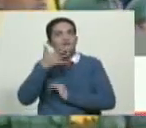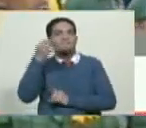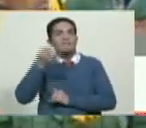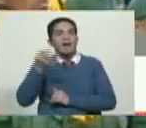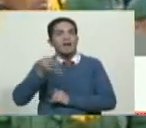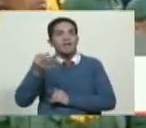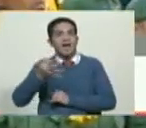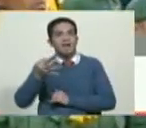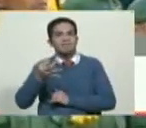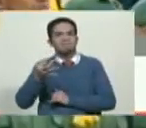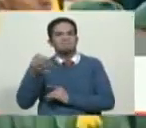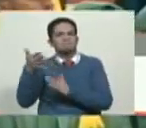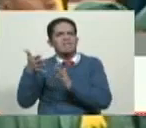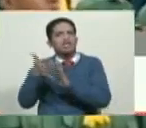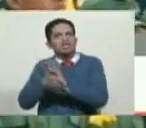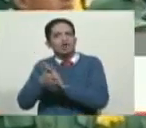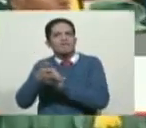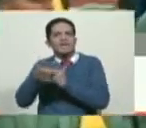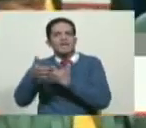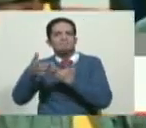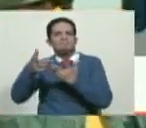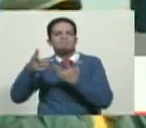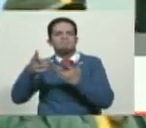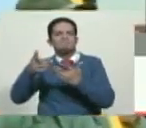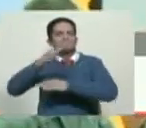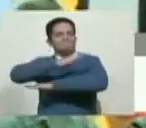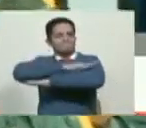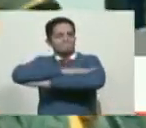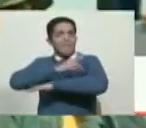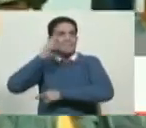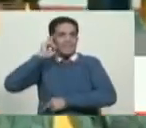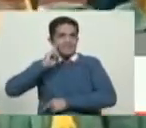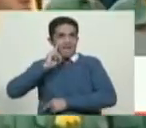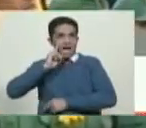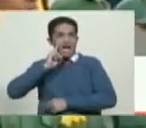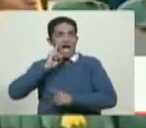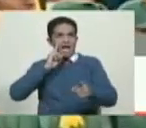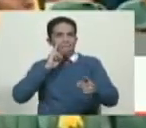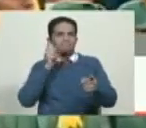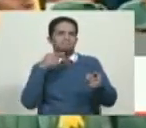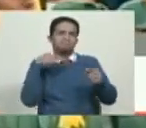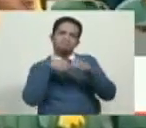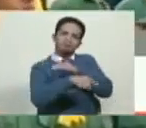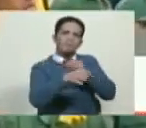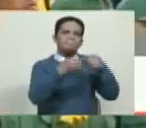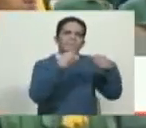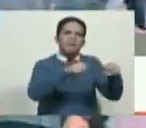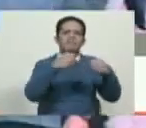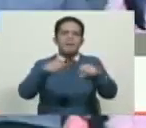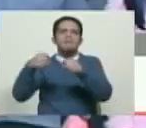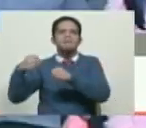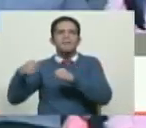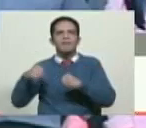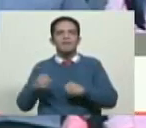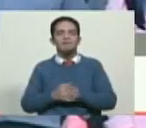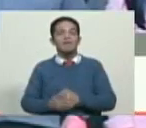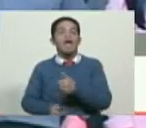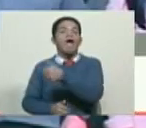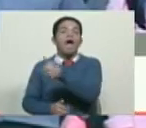doctrina militar bolivariana y chavista y aplicarlos en cada cuartel, en cada unidad militar. Cada